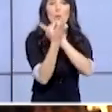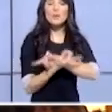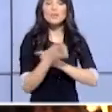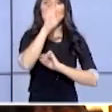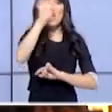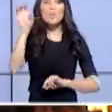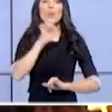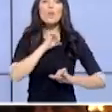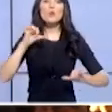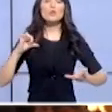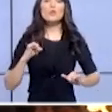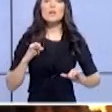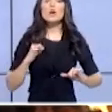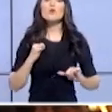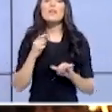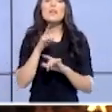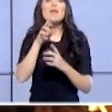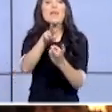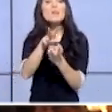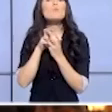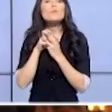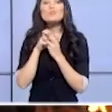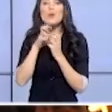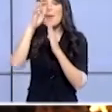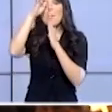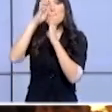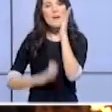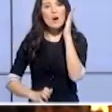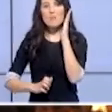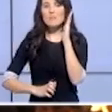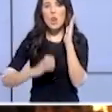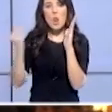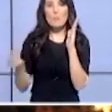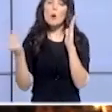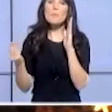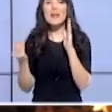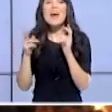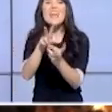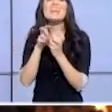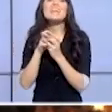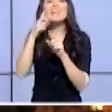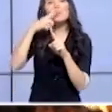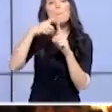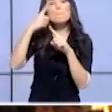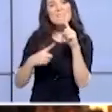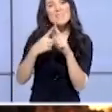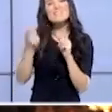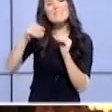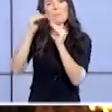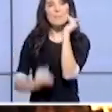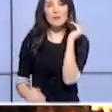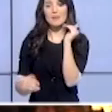Mancha se convertirá en la autonomía con el impuesto de la renta más reducido para las rentas medias y